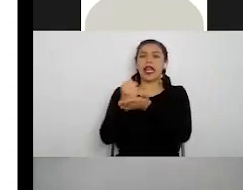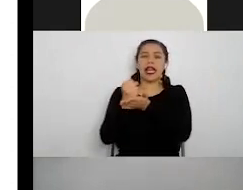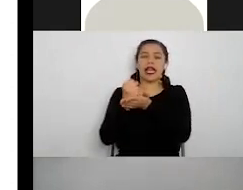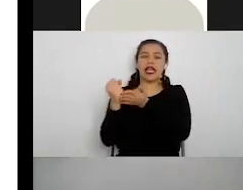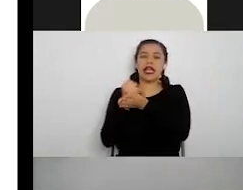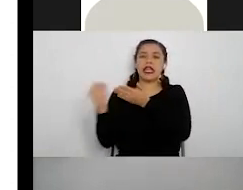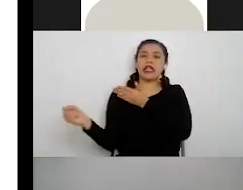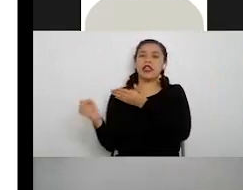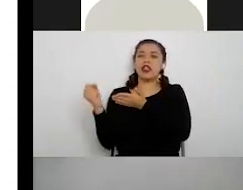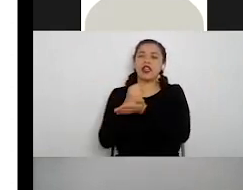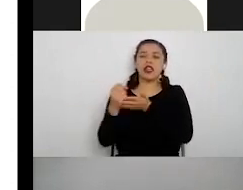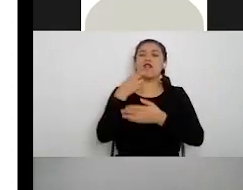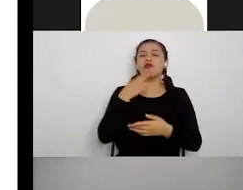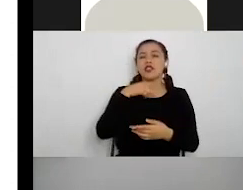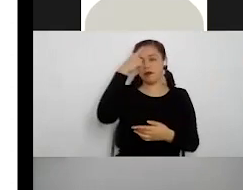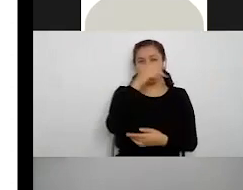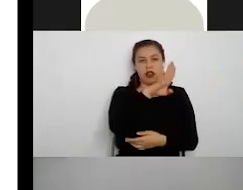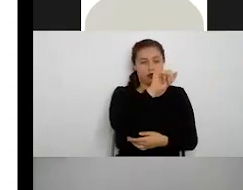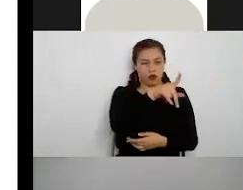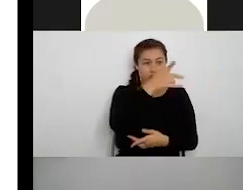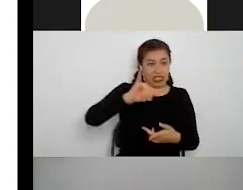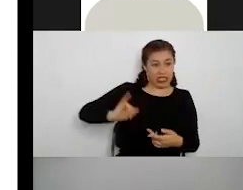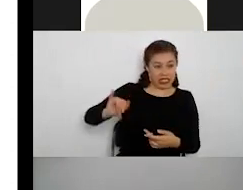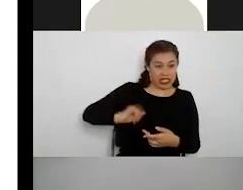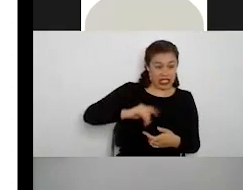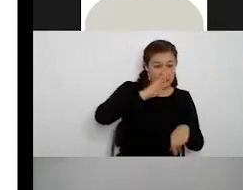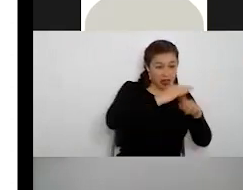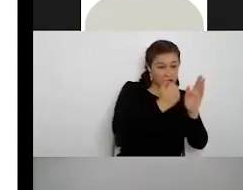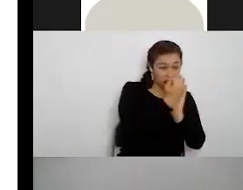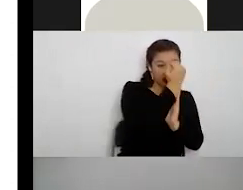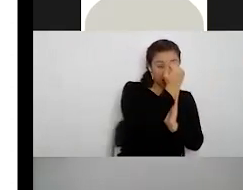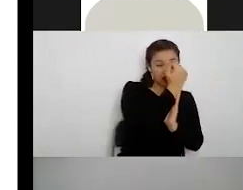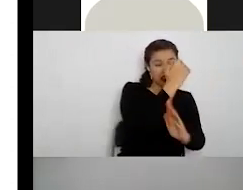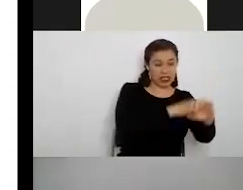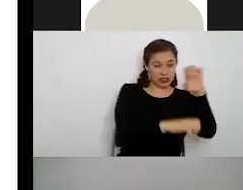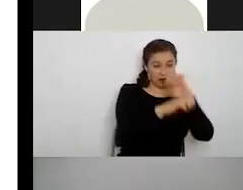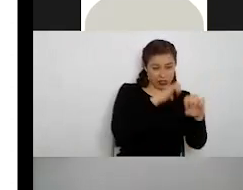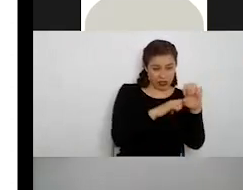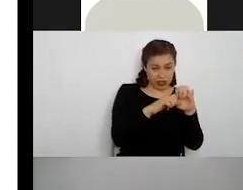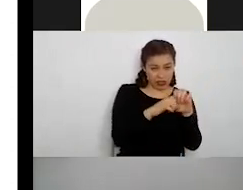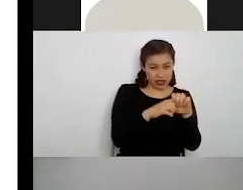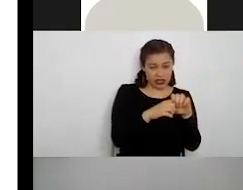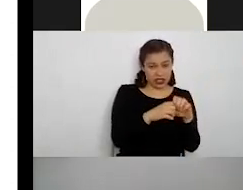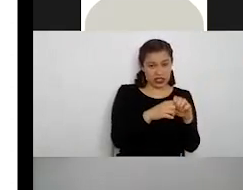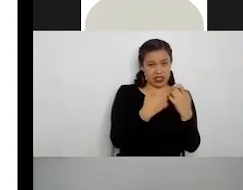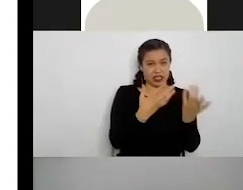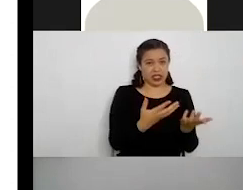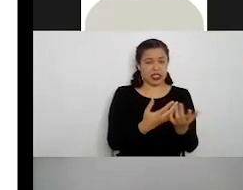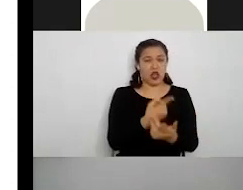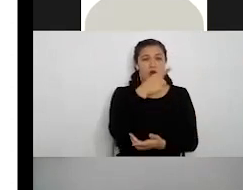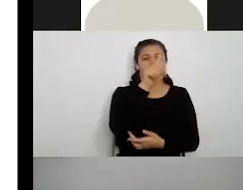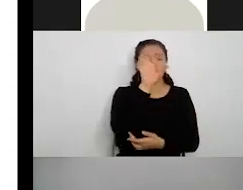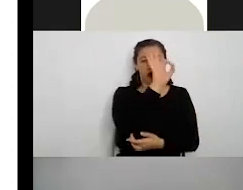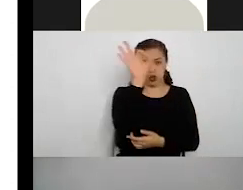mercados internacionales. Entonces, que le suba las tasas de interés quiere decir que esa empresa, en lugar de tener una tasa del 1%,